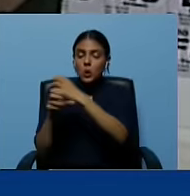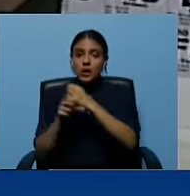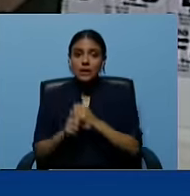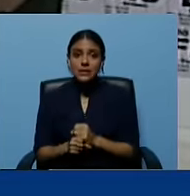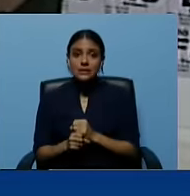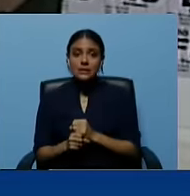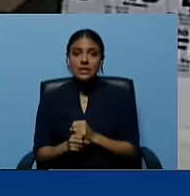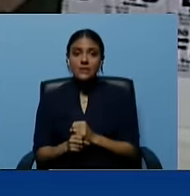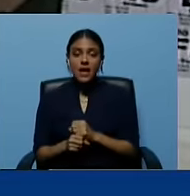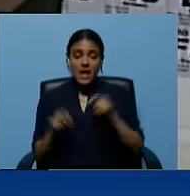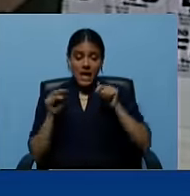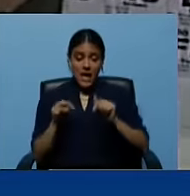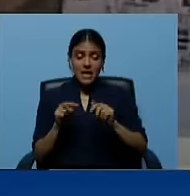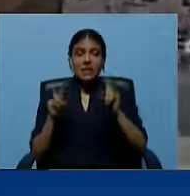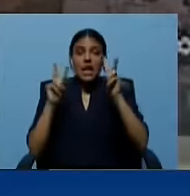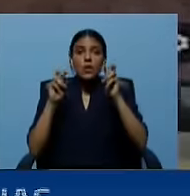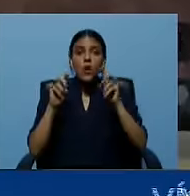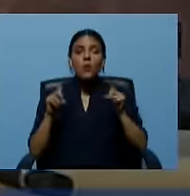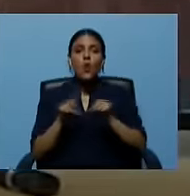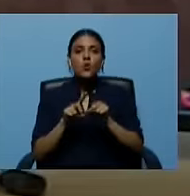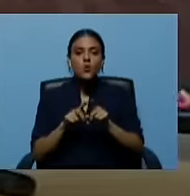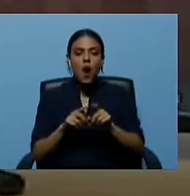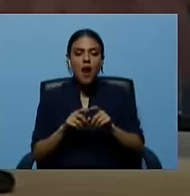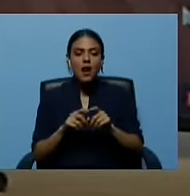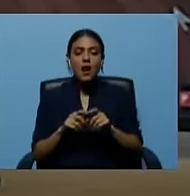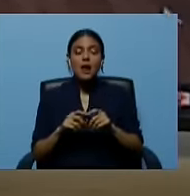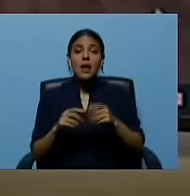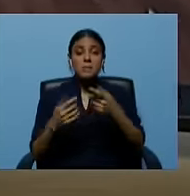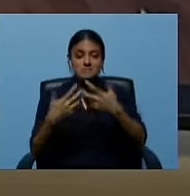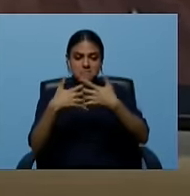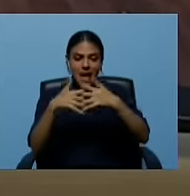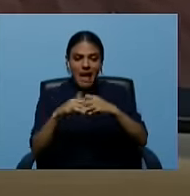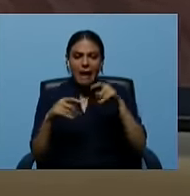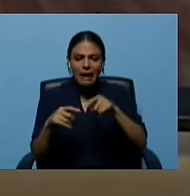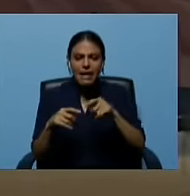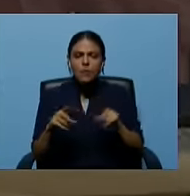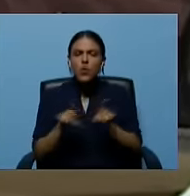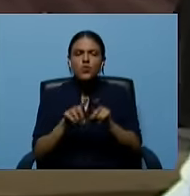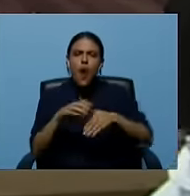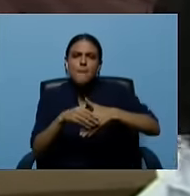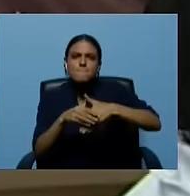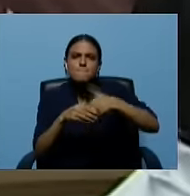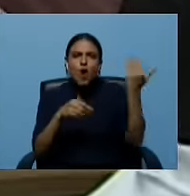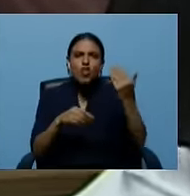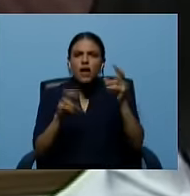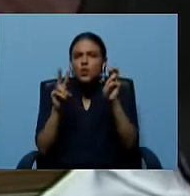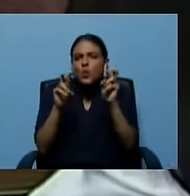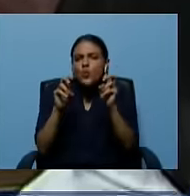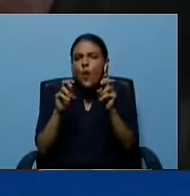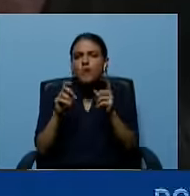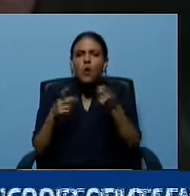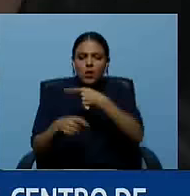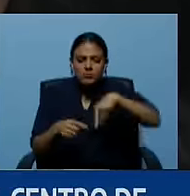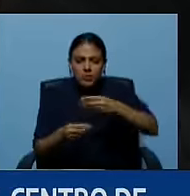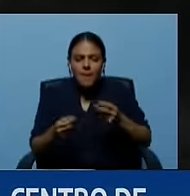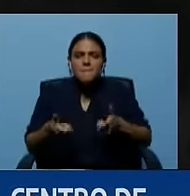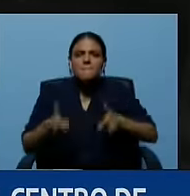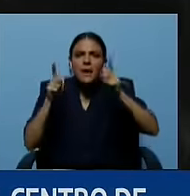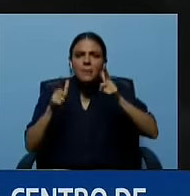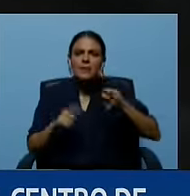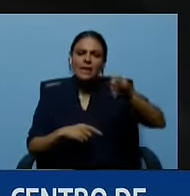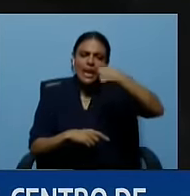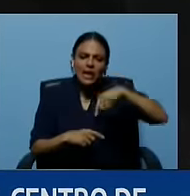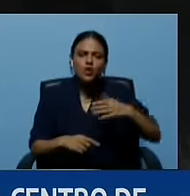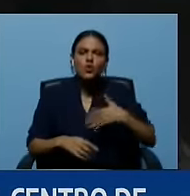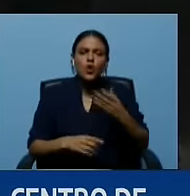este nuevo equipo de última tecnología que va a permitir reforzar